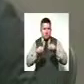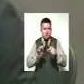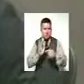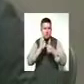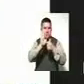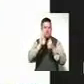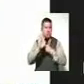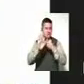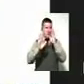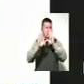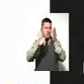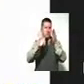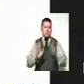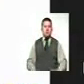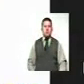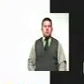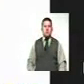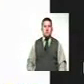pueden presentarlo, por favor.